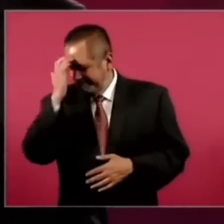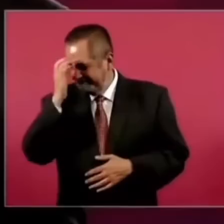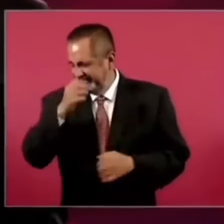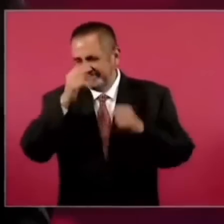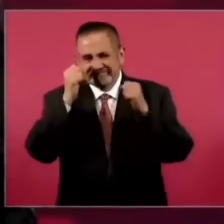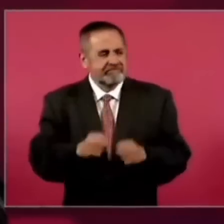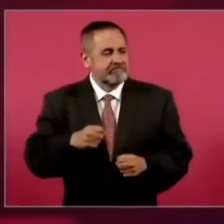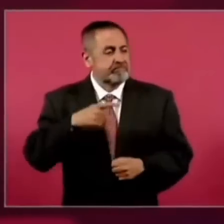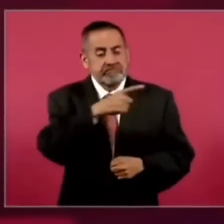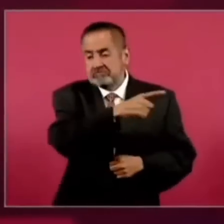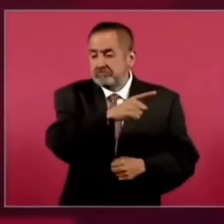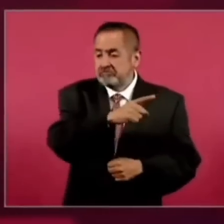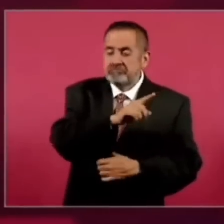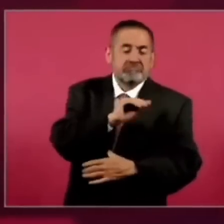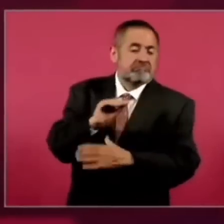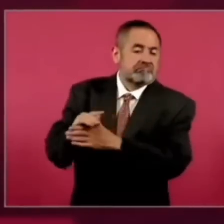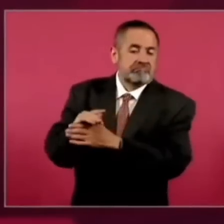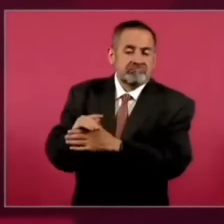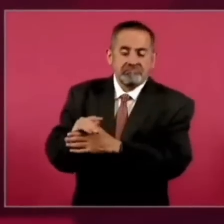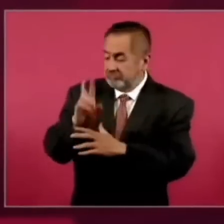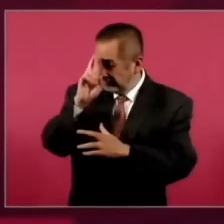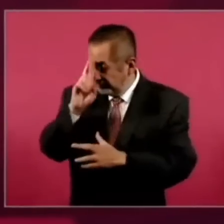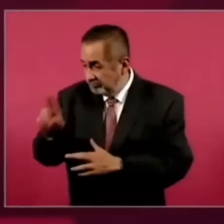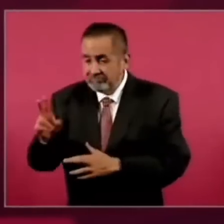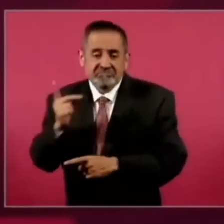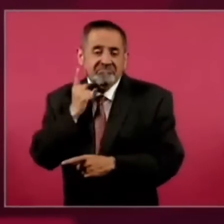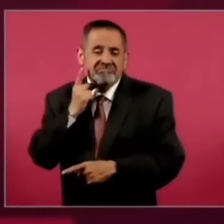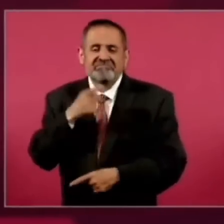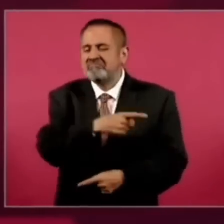que no respeten